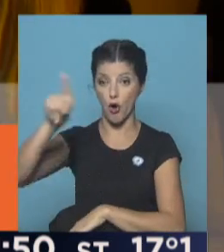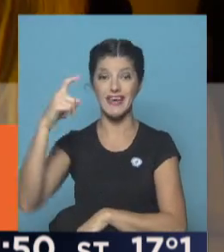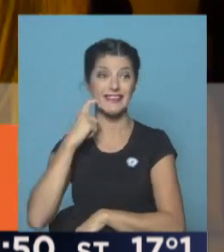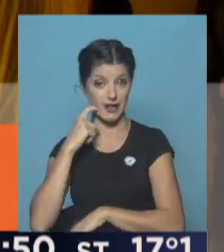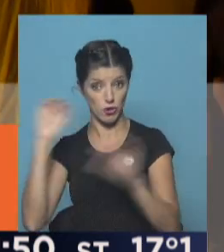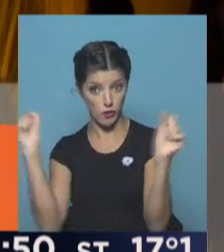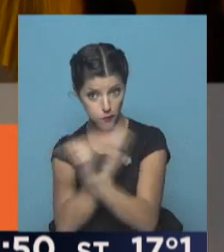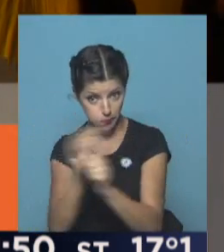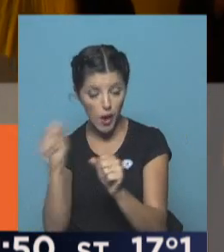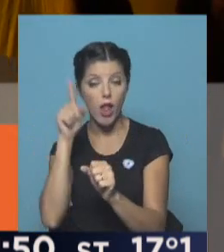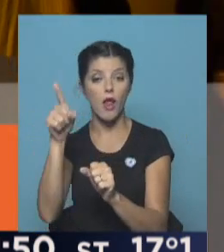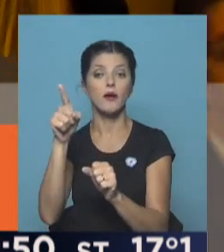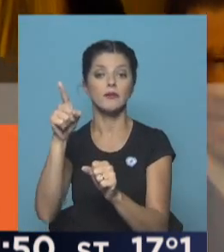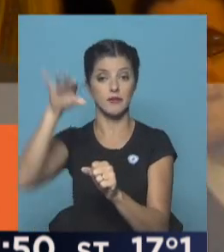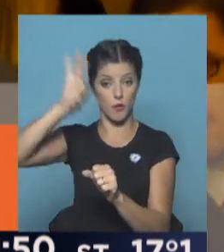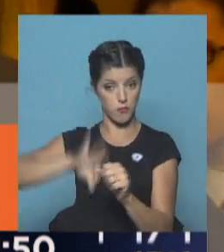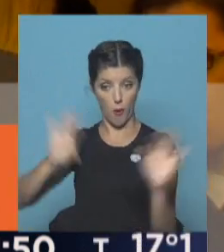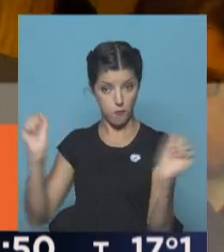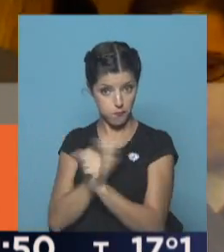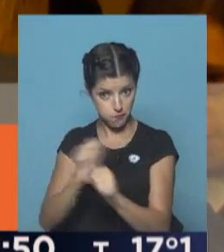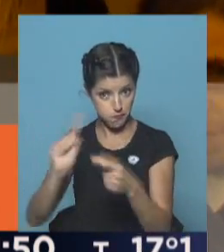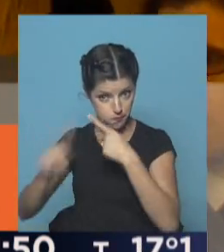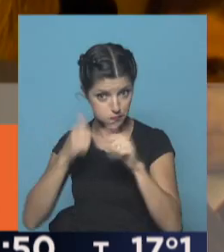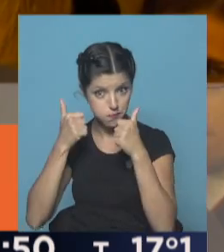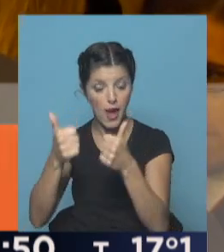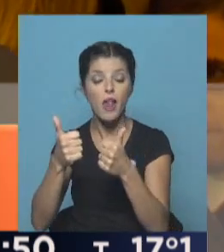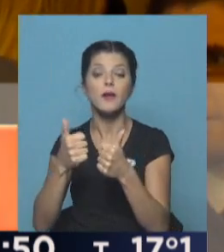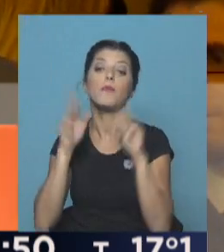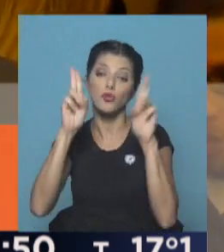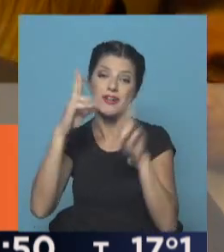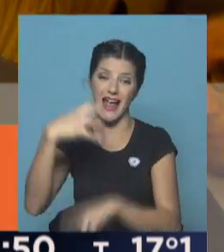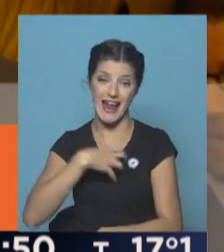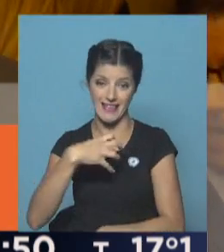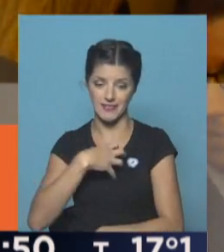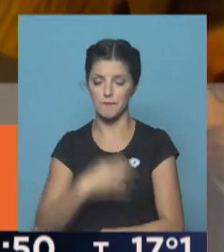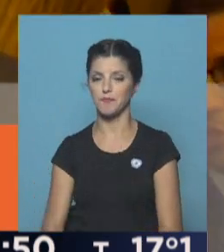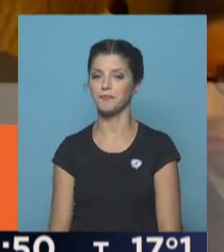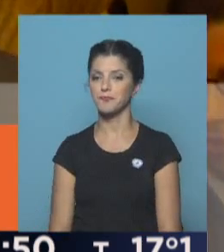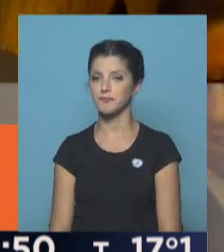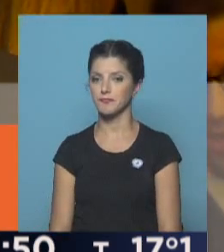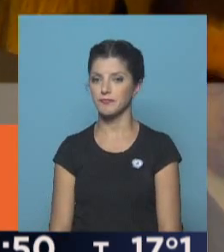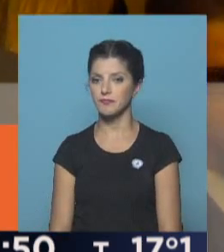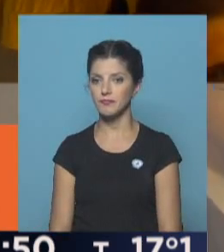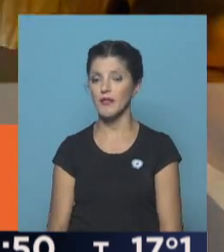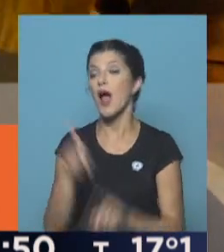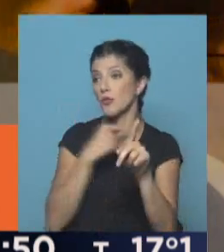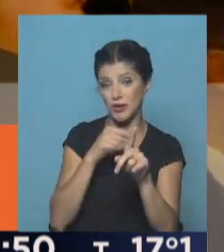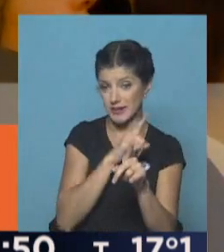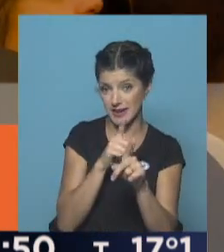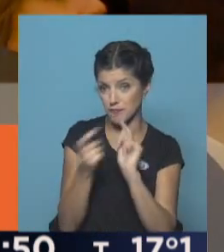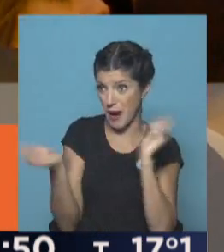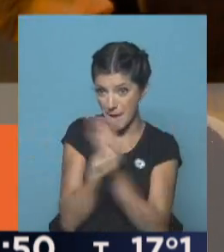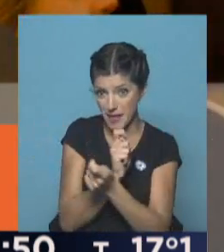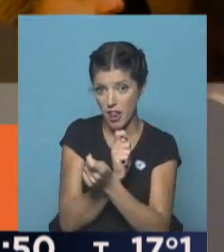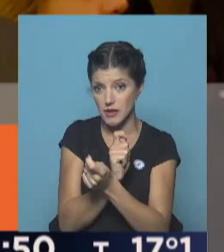una paritaria que estaba todavía sin cerrar, así que venimos muy bien y por suerte con clases. Y un precio que no quieren acceder tampoco. Bueno, pero la verdad